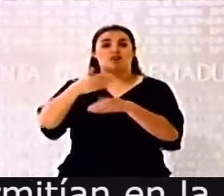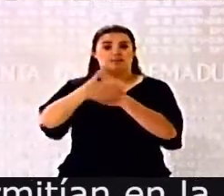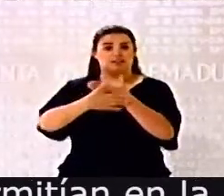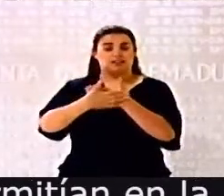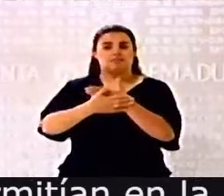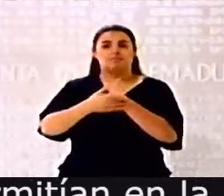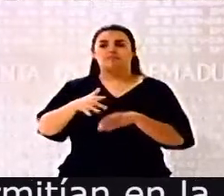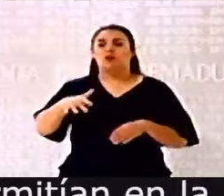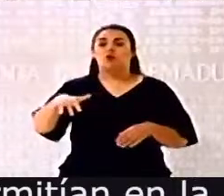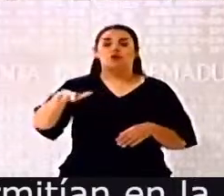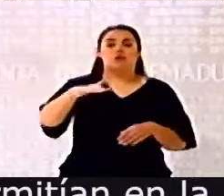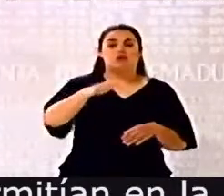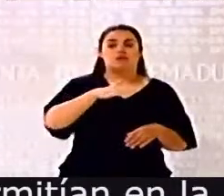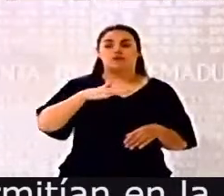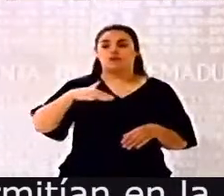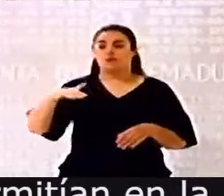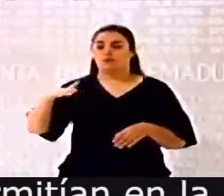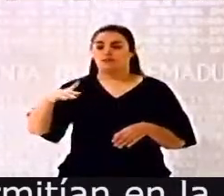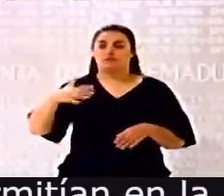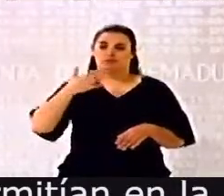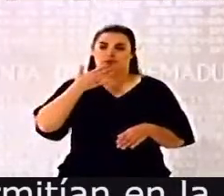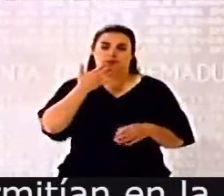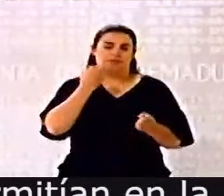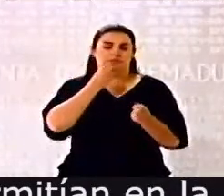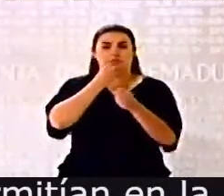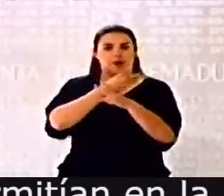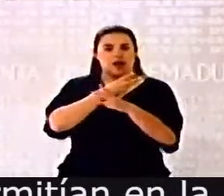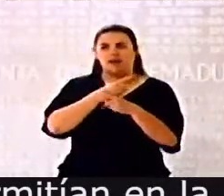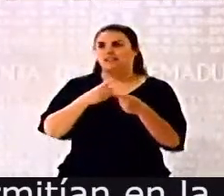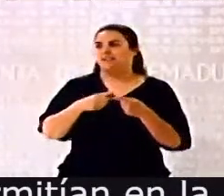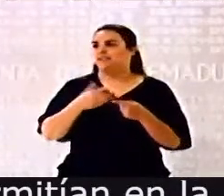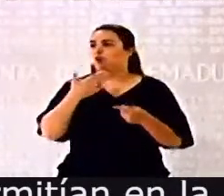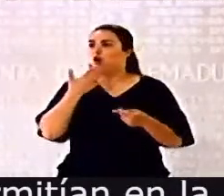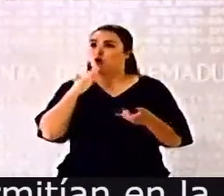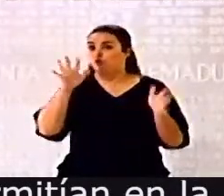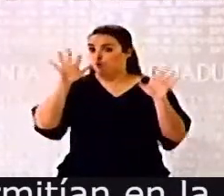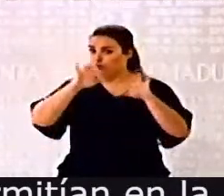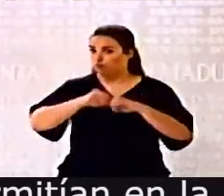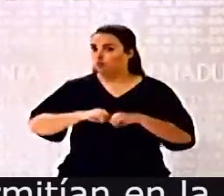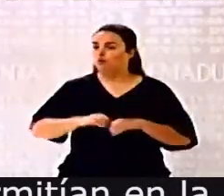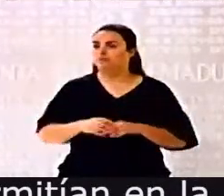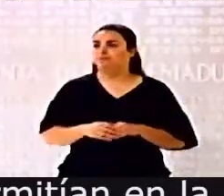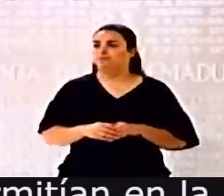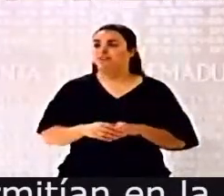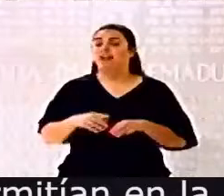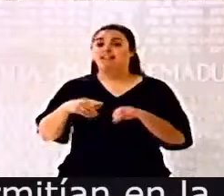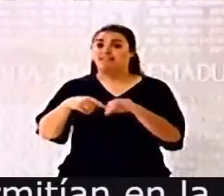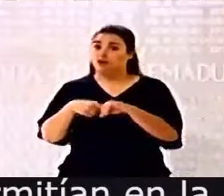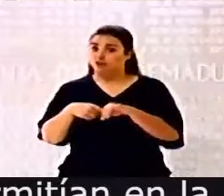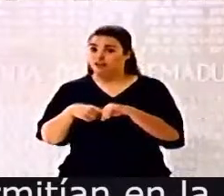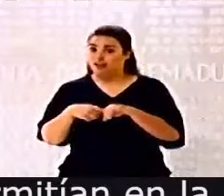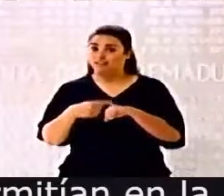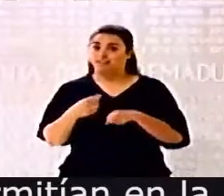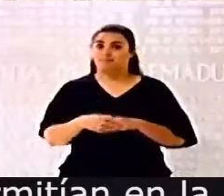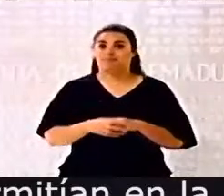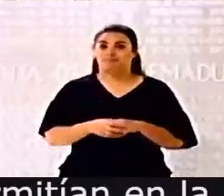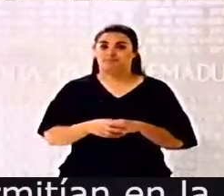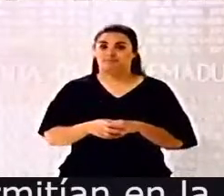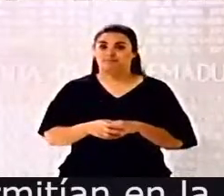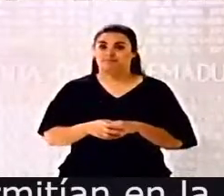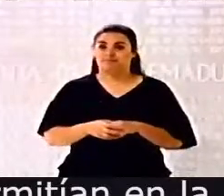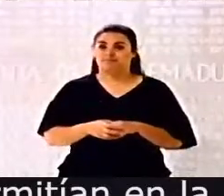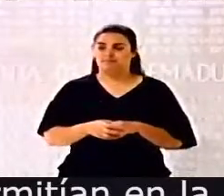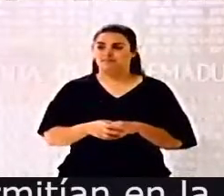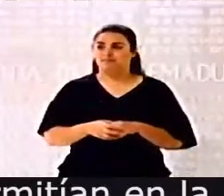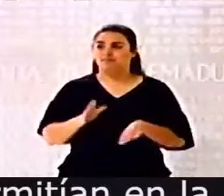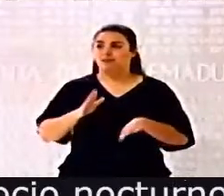los lugares, es decir, bares de ocio nocturno y discotecas, en